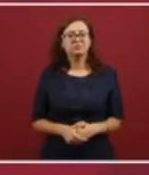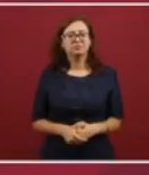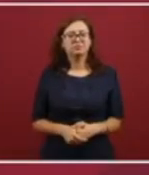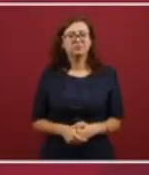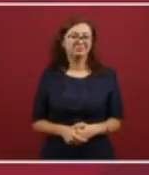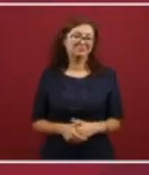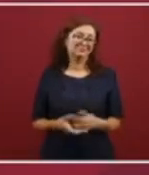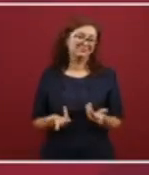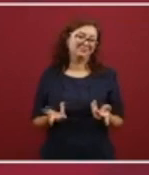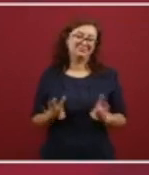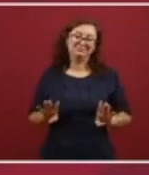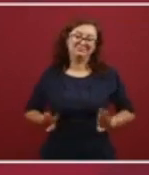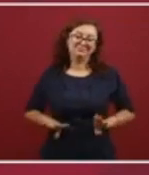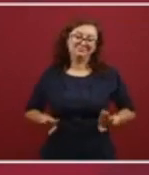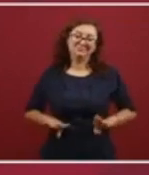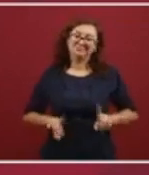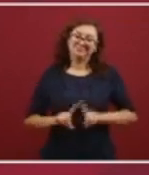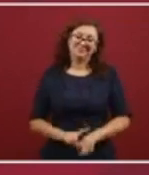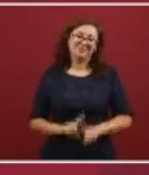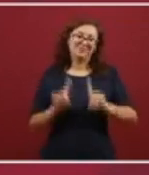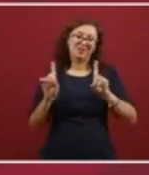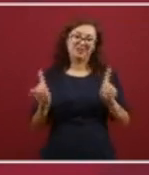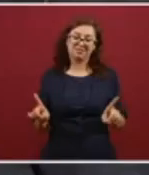Porque era un demócrata.